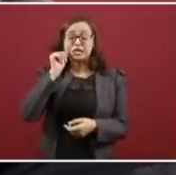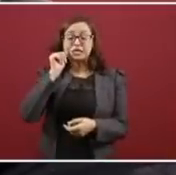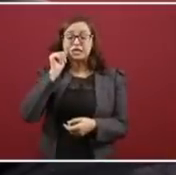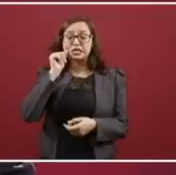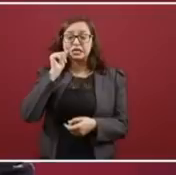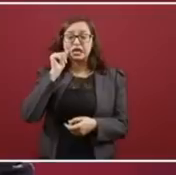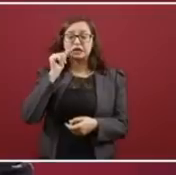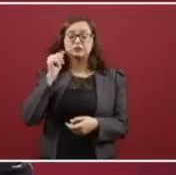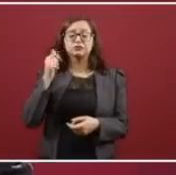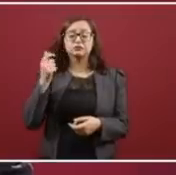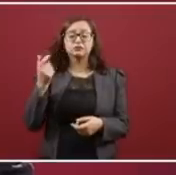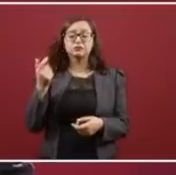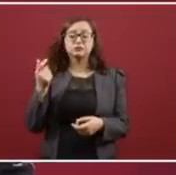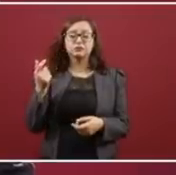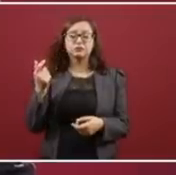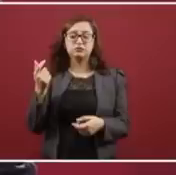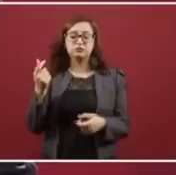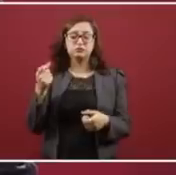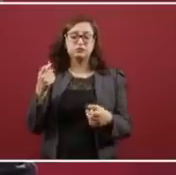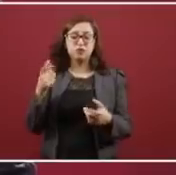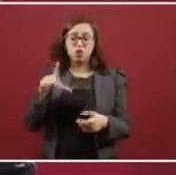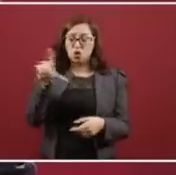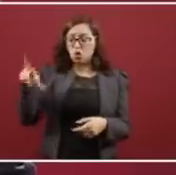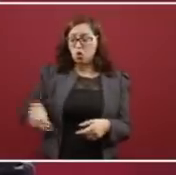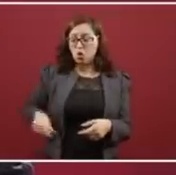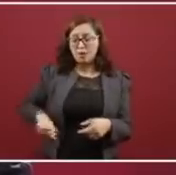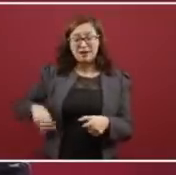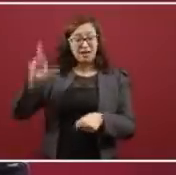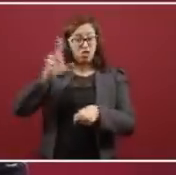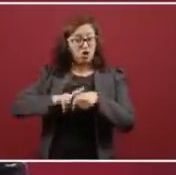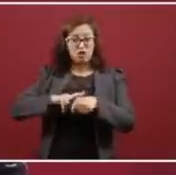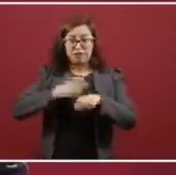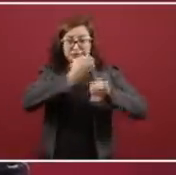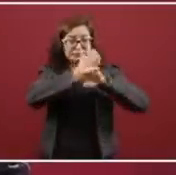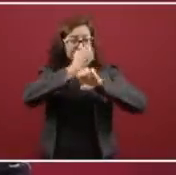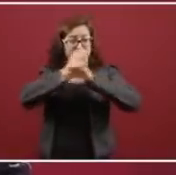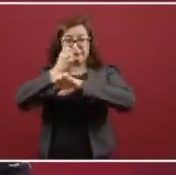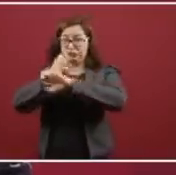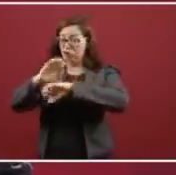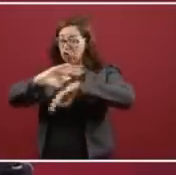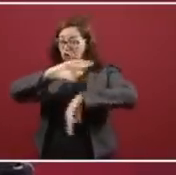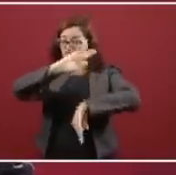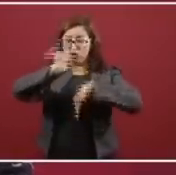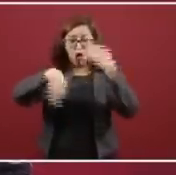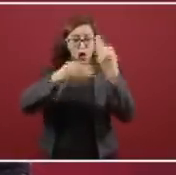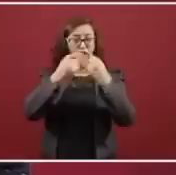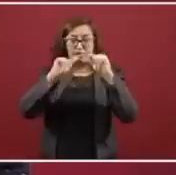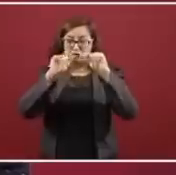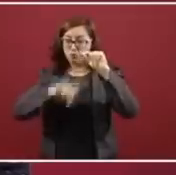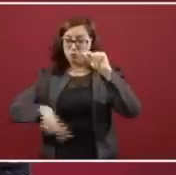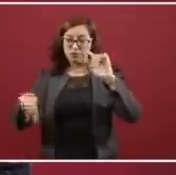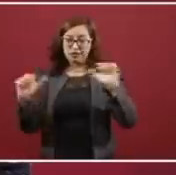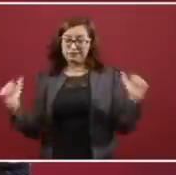una reunión con todos los gobernadores de la república